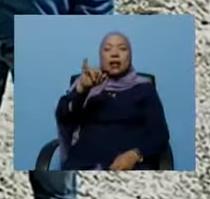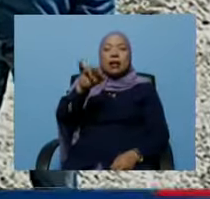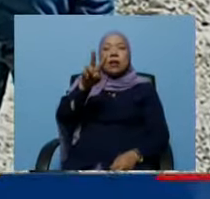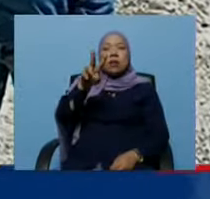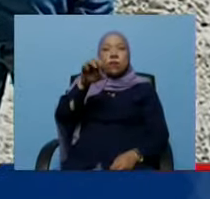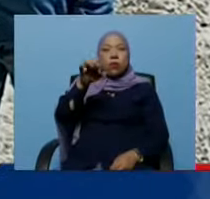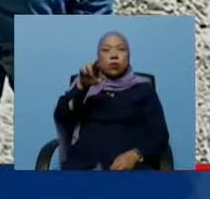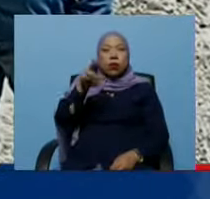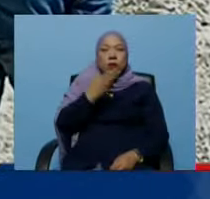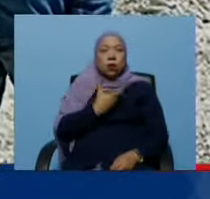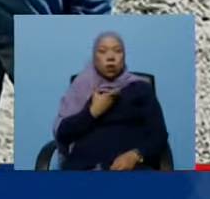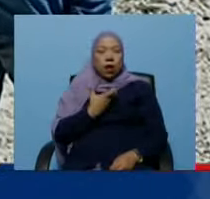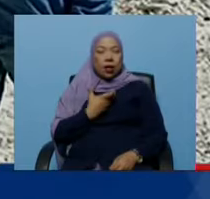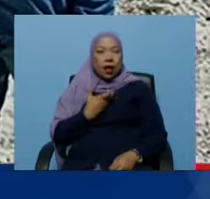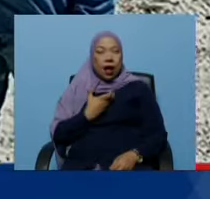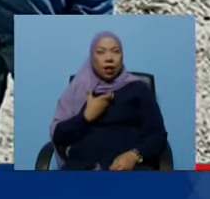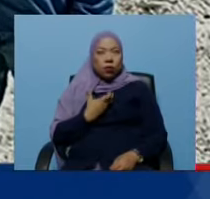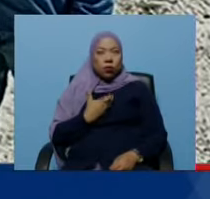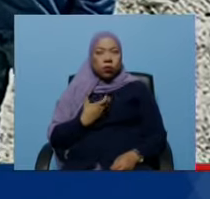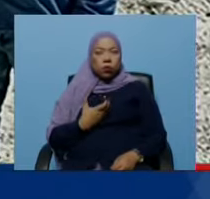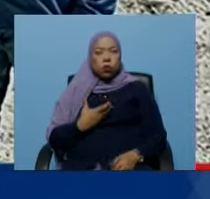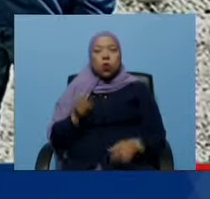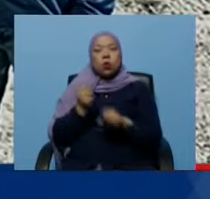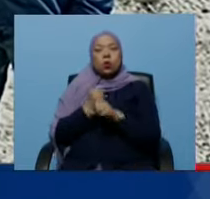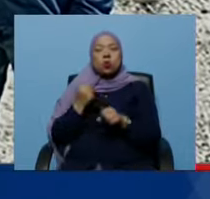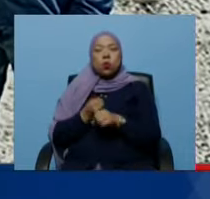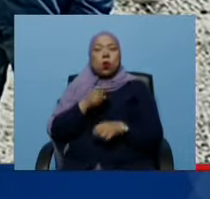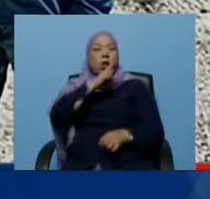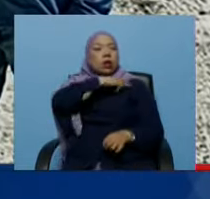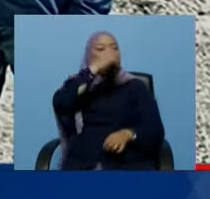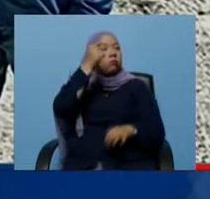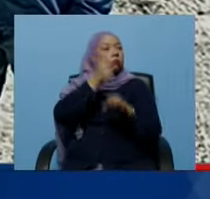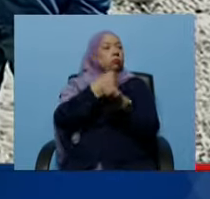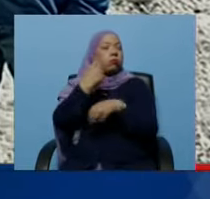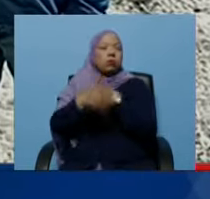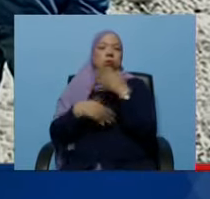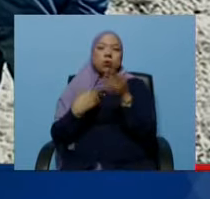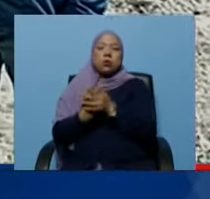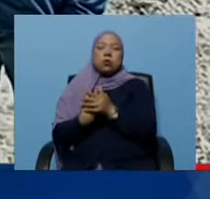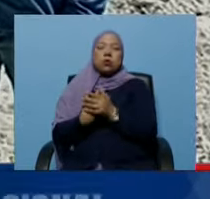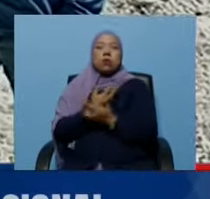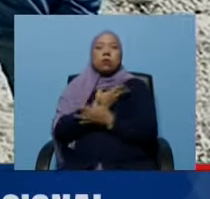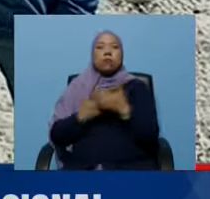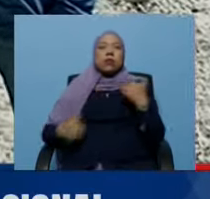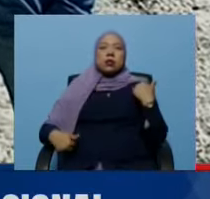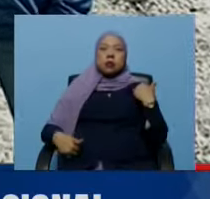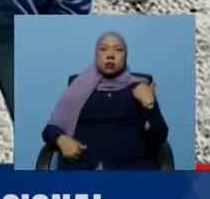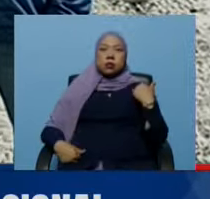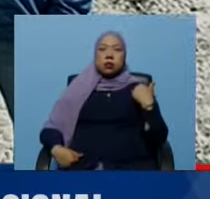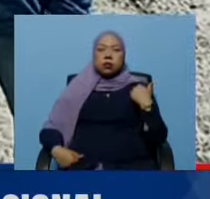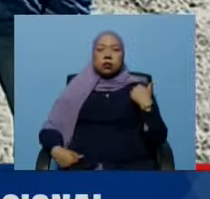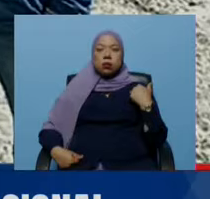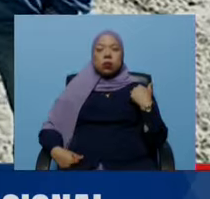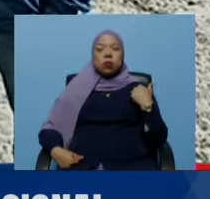el señor alcalde Juan Carlos Rojas, me acompaña el coronel Sandy Villarruel, presidente de la siderúrgica del Orinoco.